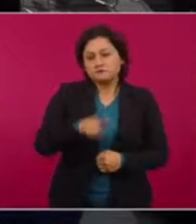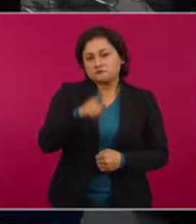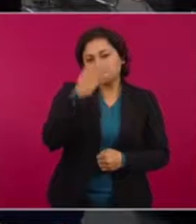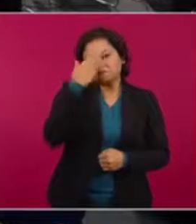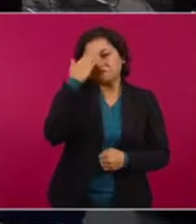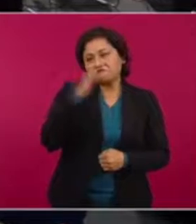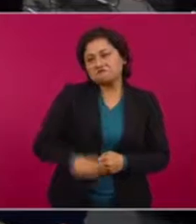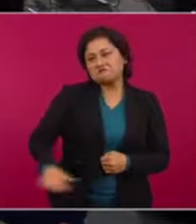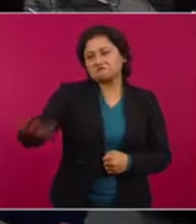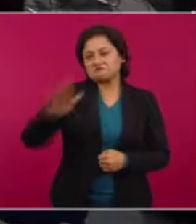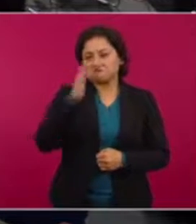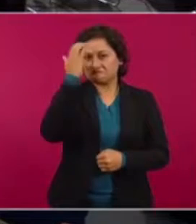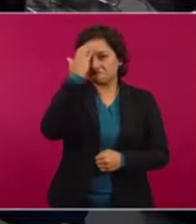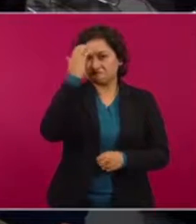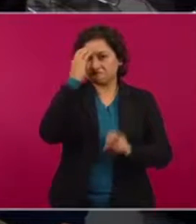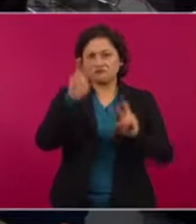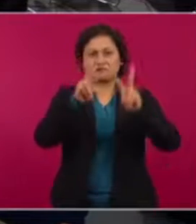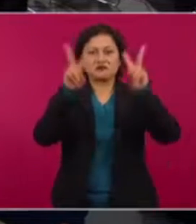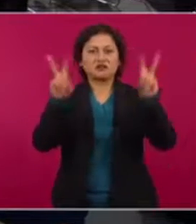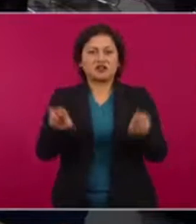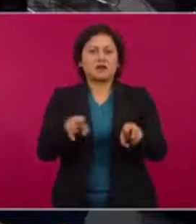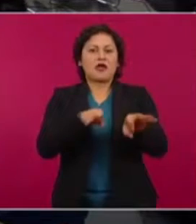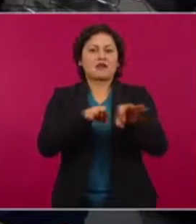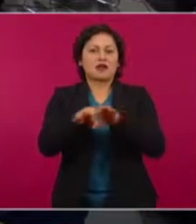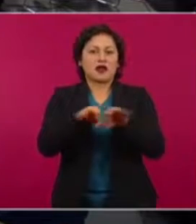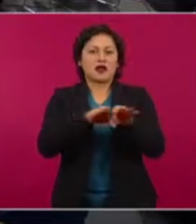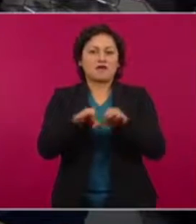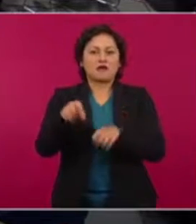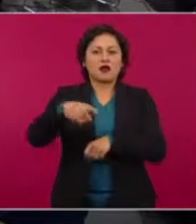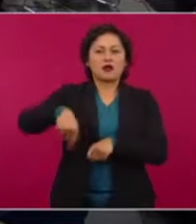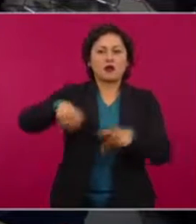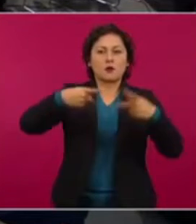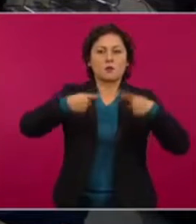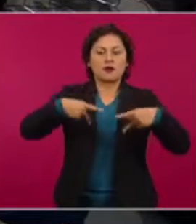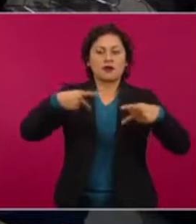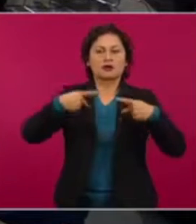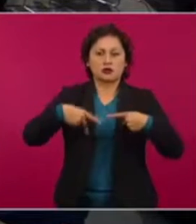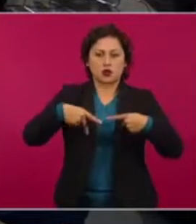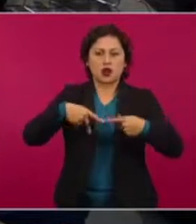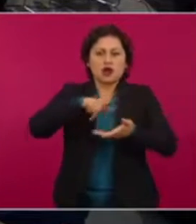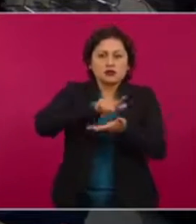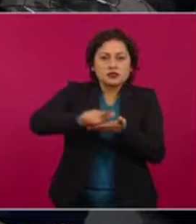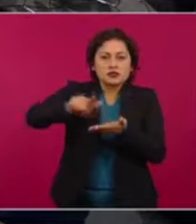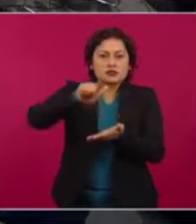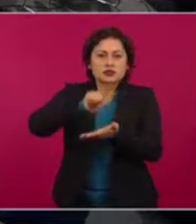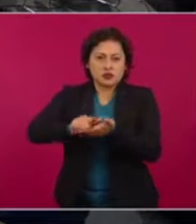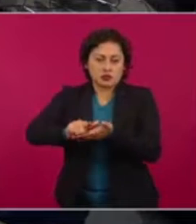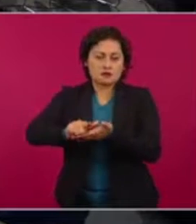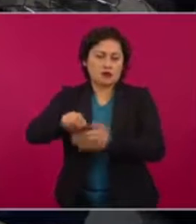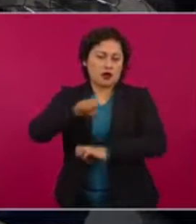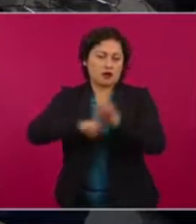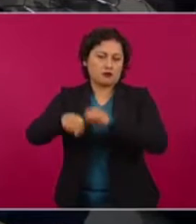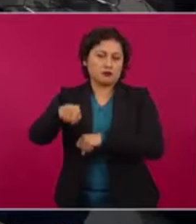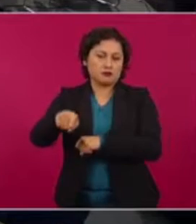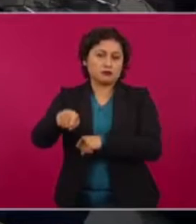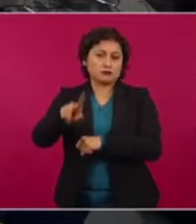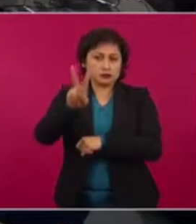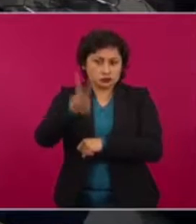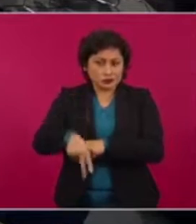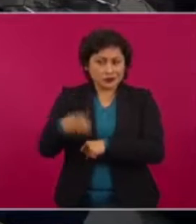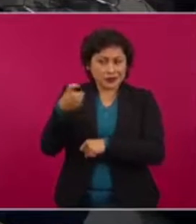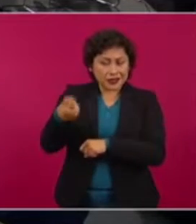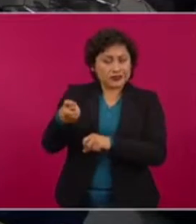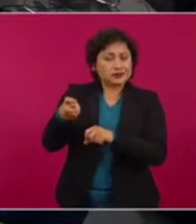condiciones laborales en las que se encuentran los trabajadores de Limpia. Son quienes son rolados